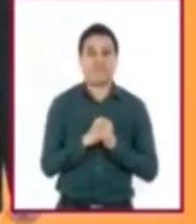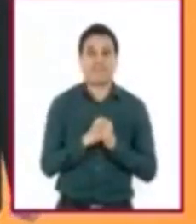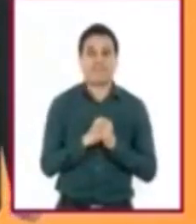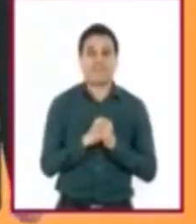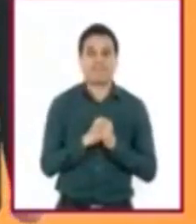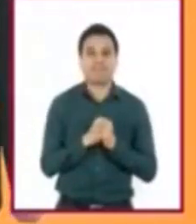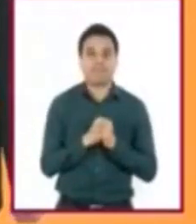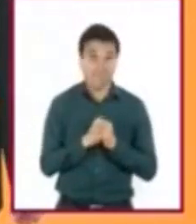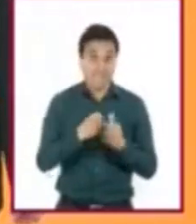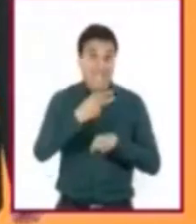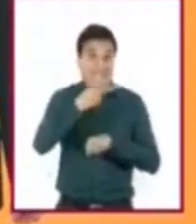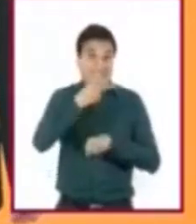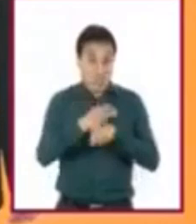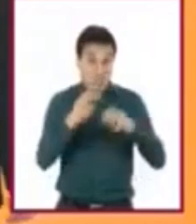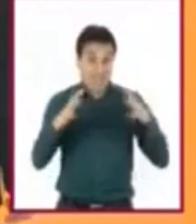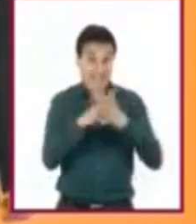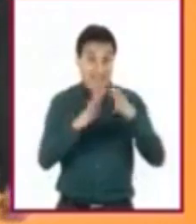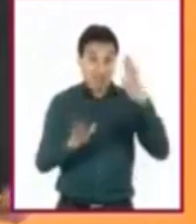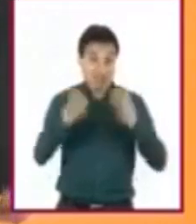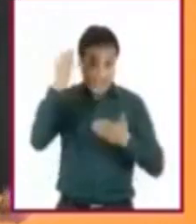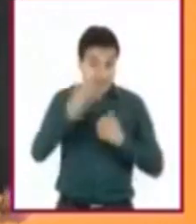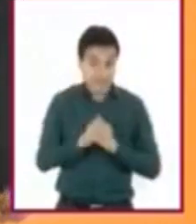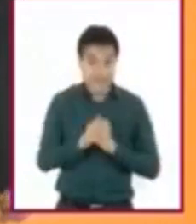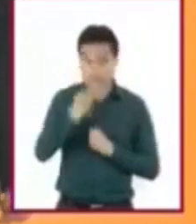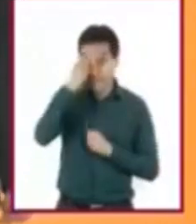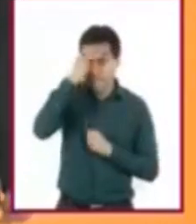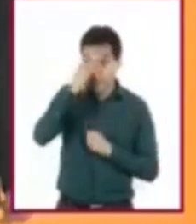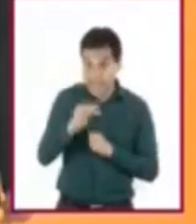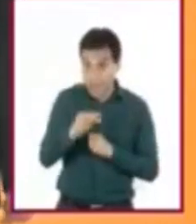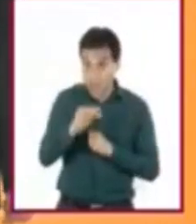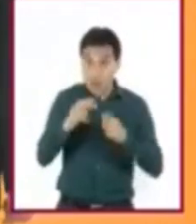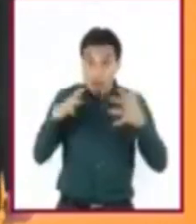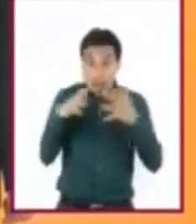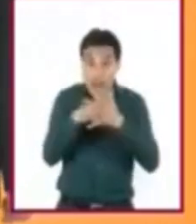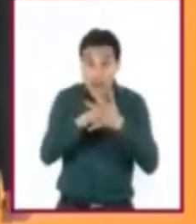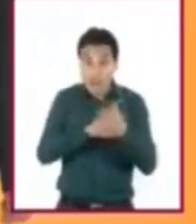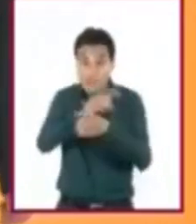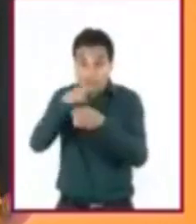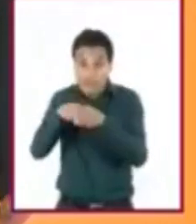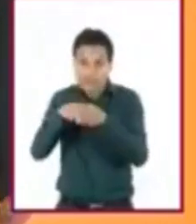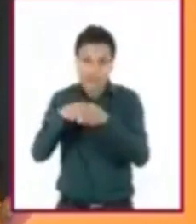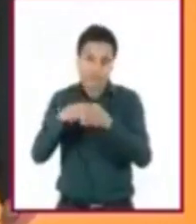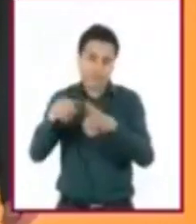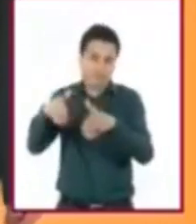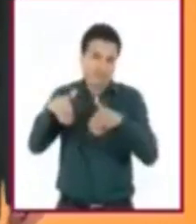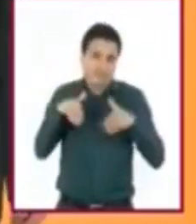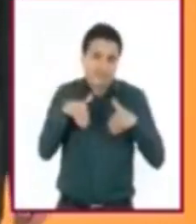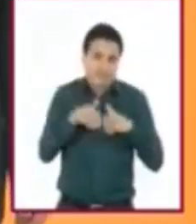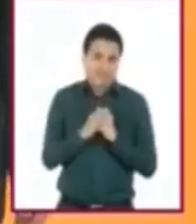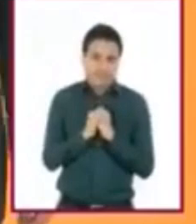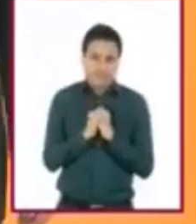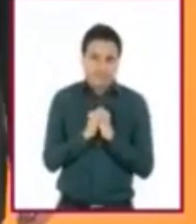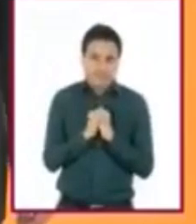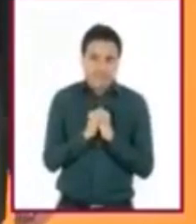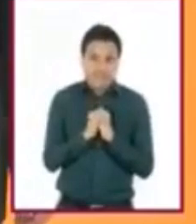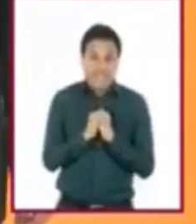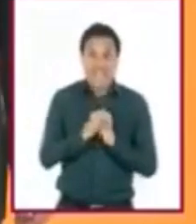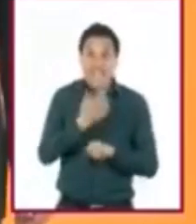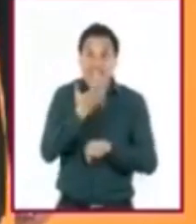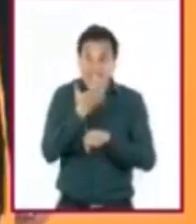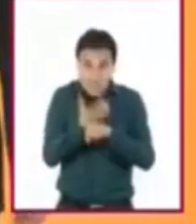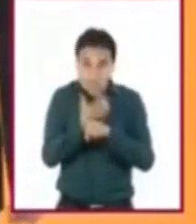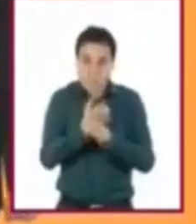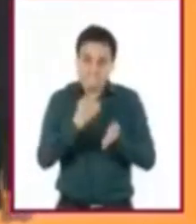Durante la Segunda Guerra Mundial, México mantenía su neutralidad ante el conflicto a pesar de la insistencia de parte de Estados